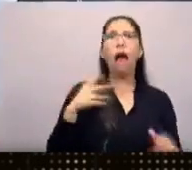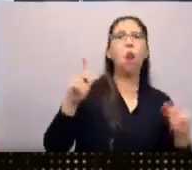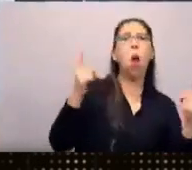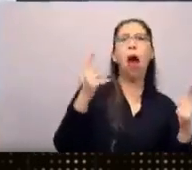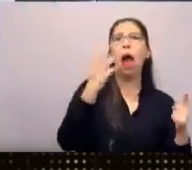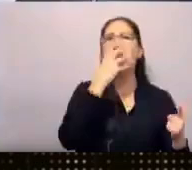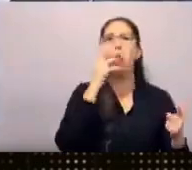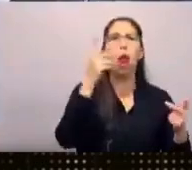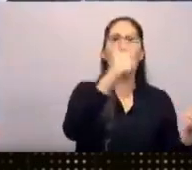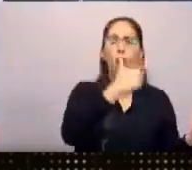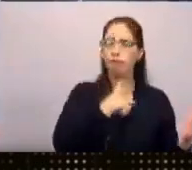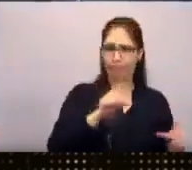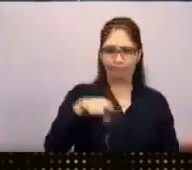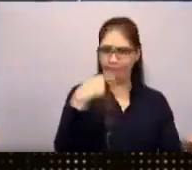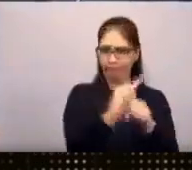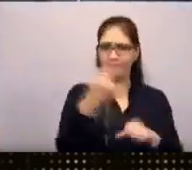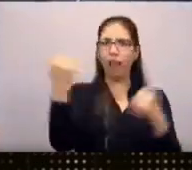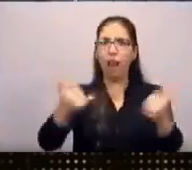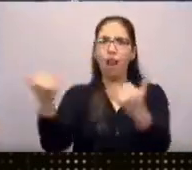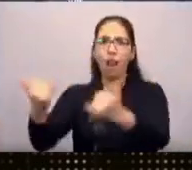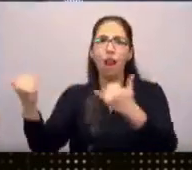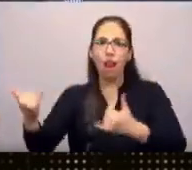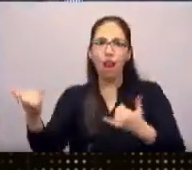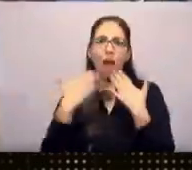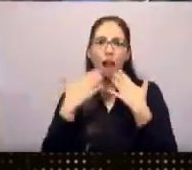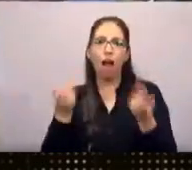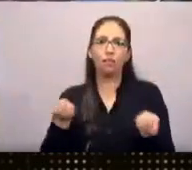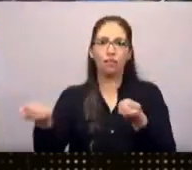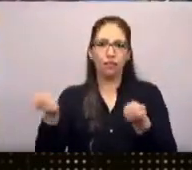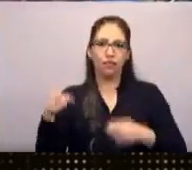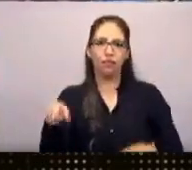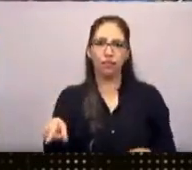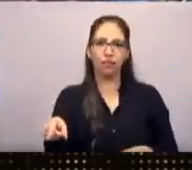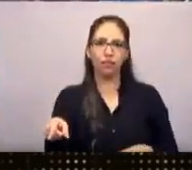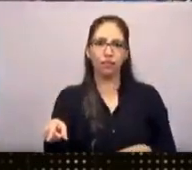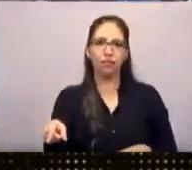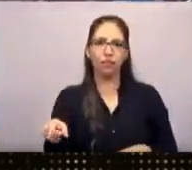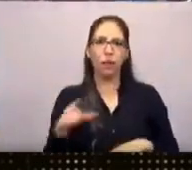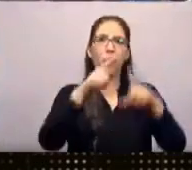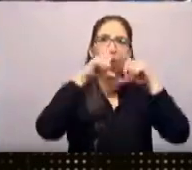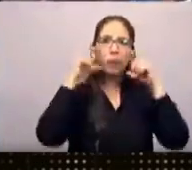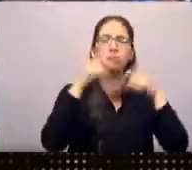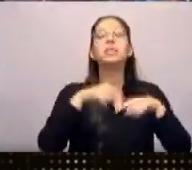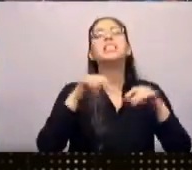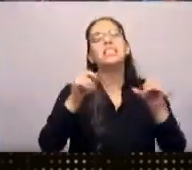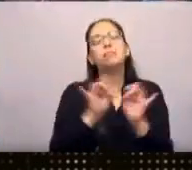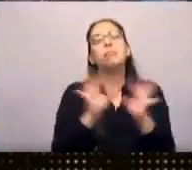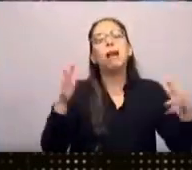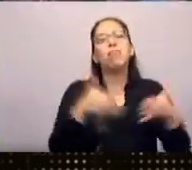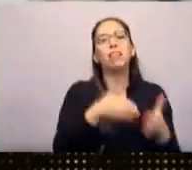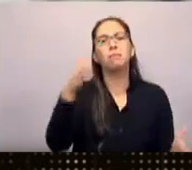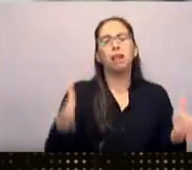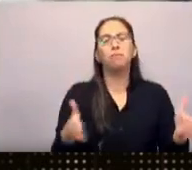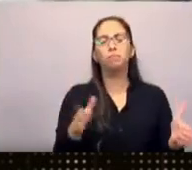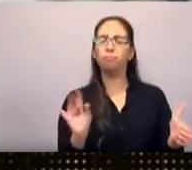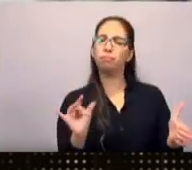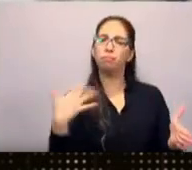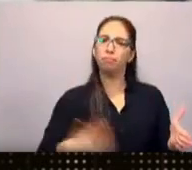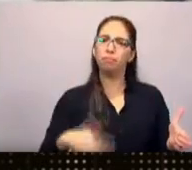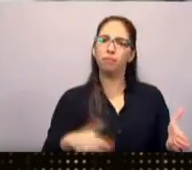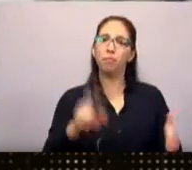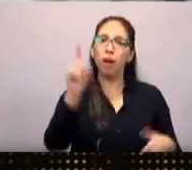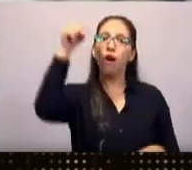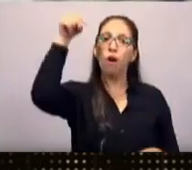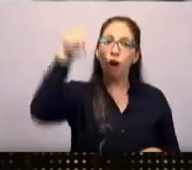sin respirador nadie se quedó sin el barbijo por supuesto una pandemia es una pandemia pero hoy